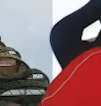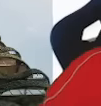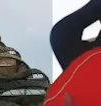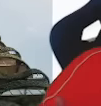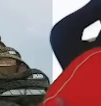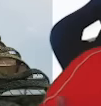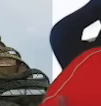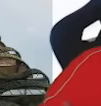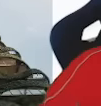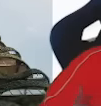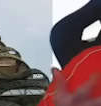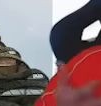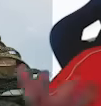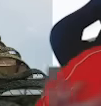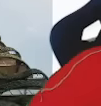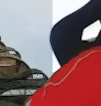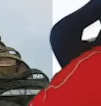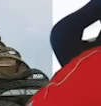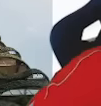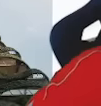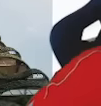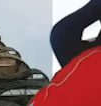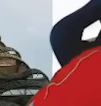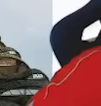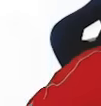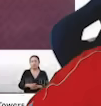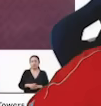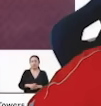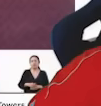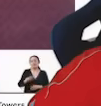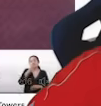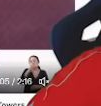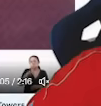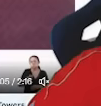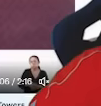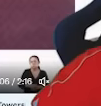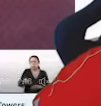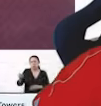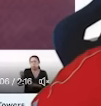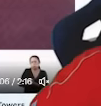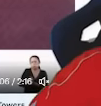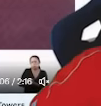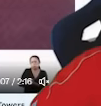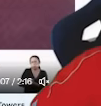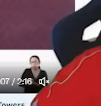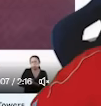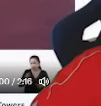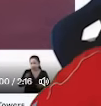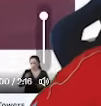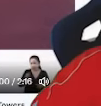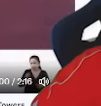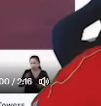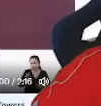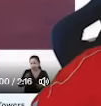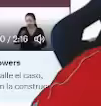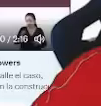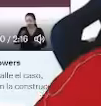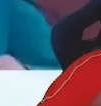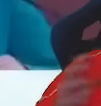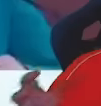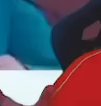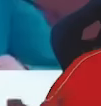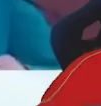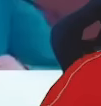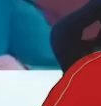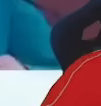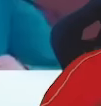de las alcaldías y que perjudican al pueblo. Y aquí, familia, lo que podemos hablar es de que se trata de una corrupción